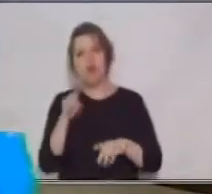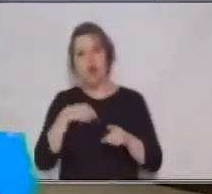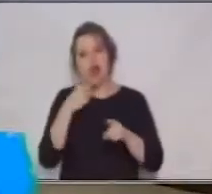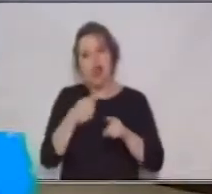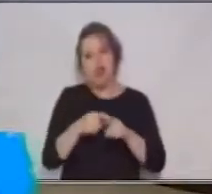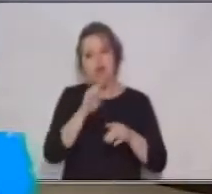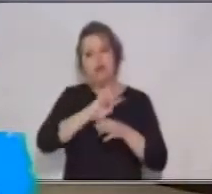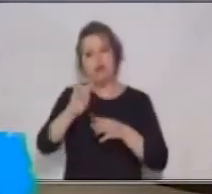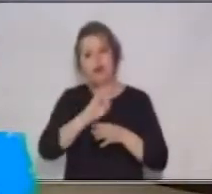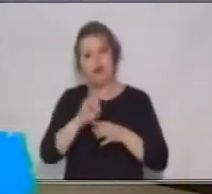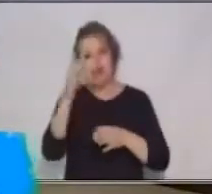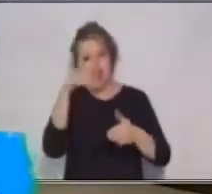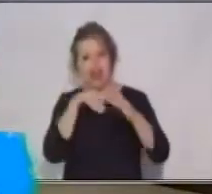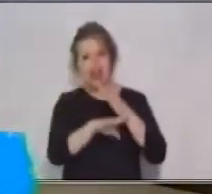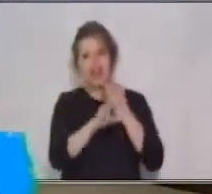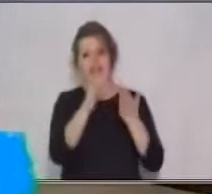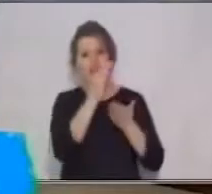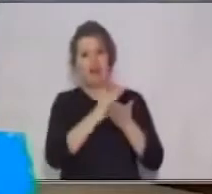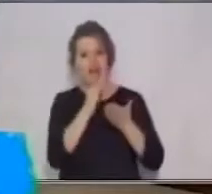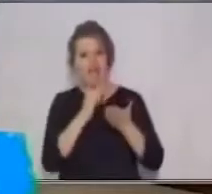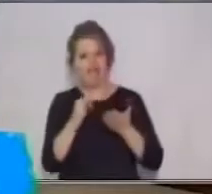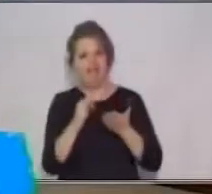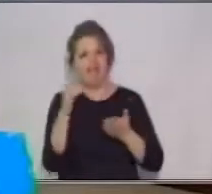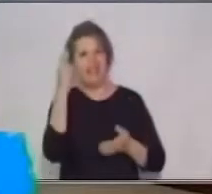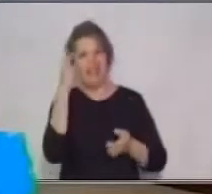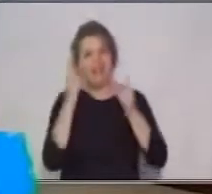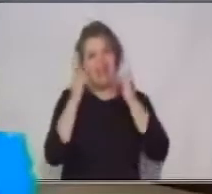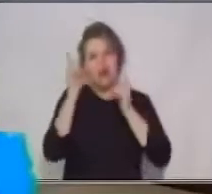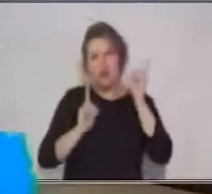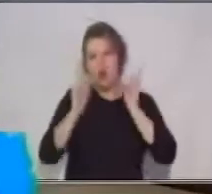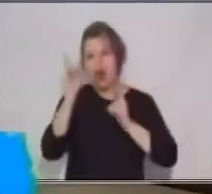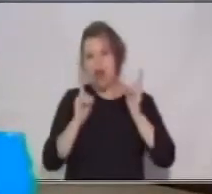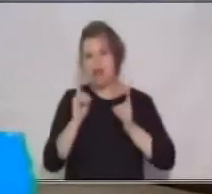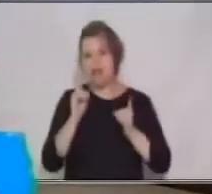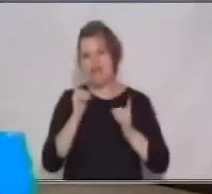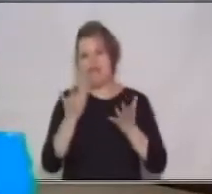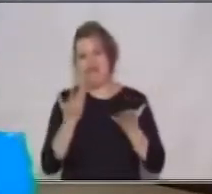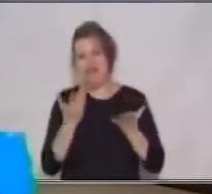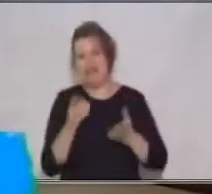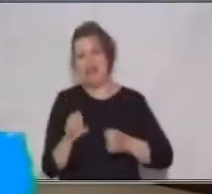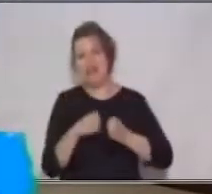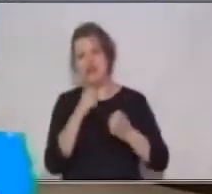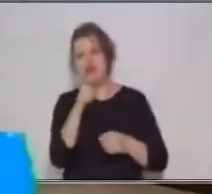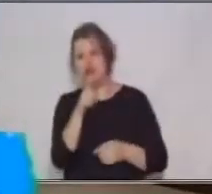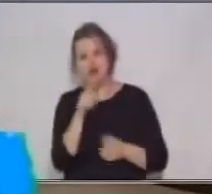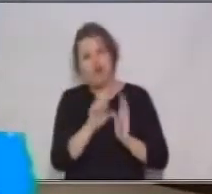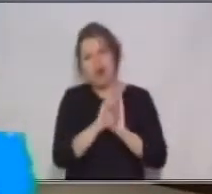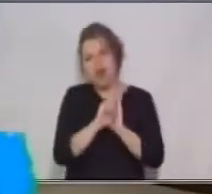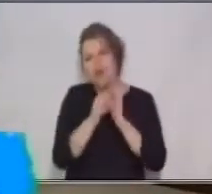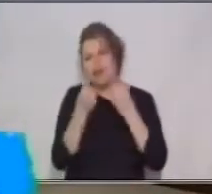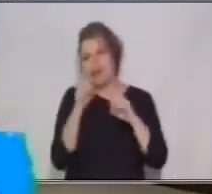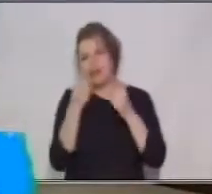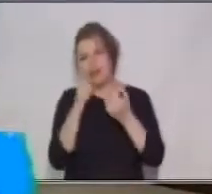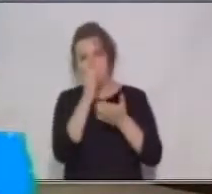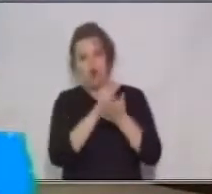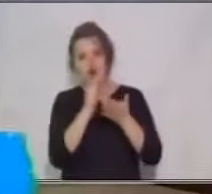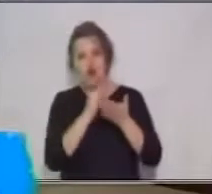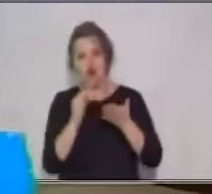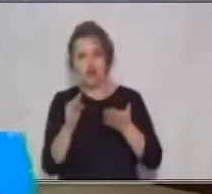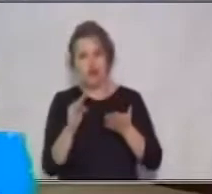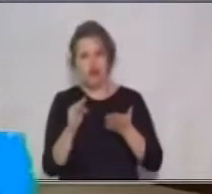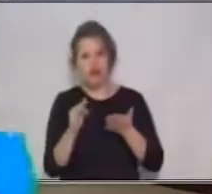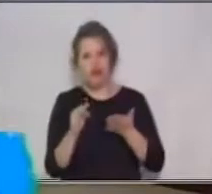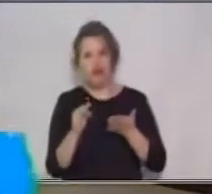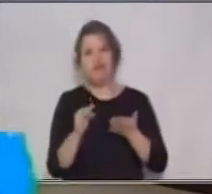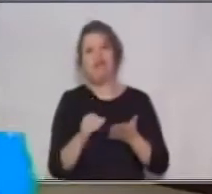conjugar o al momento que nosotros lo vayamos a identificar dentro de una oración si estamos realizando nosotros un análisis de una